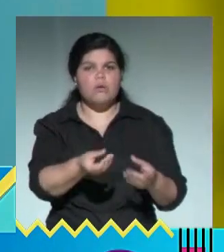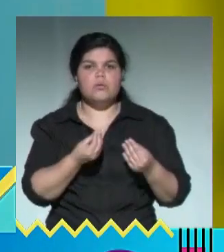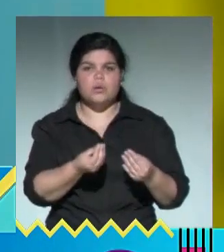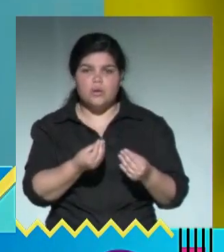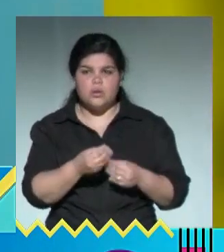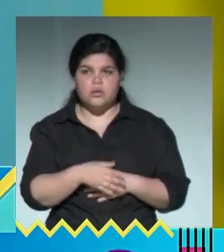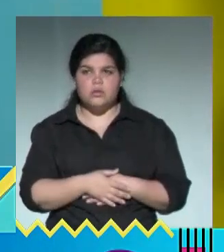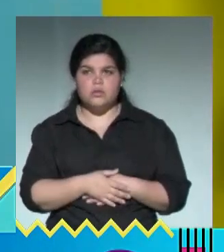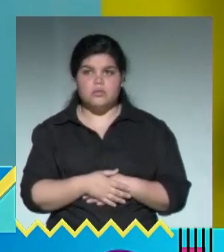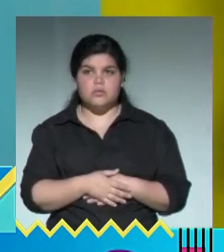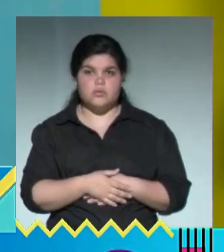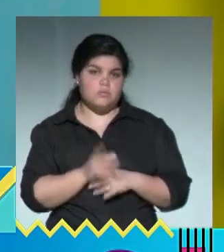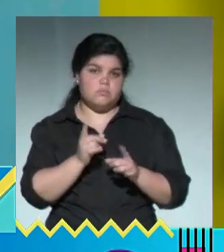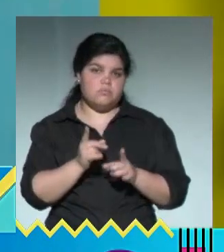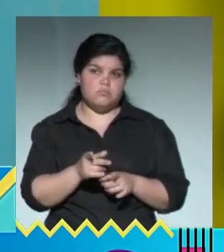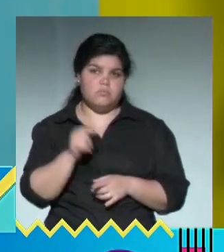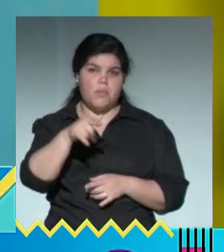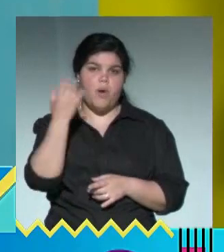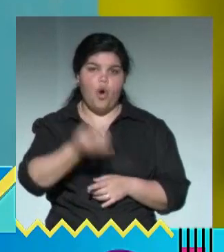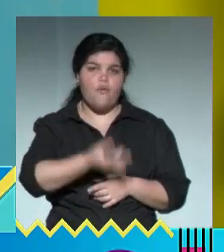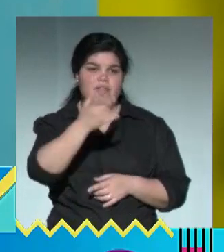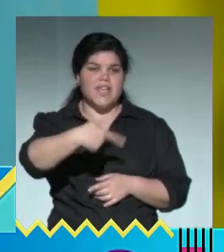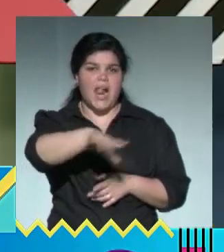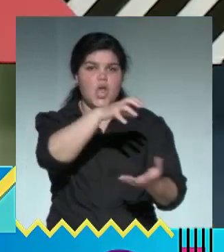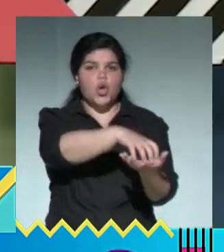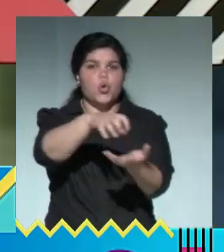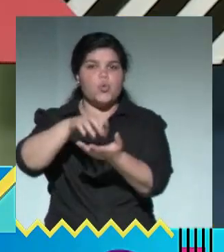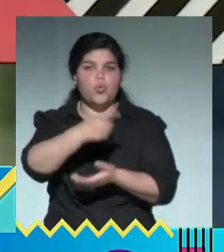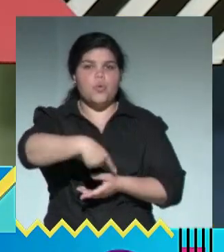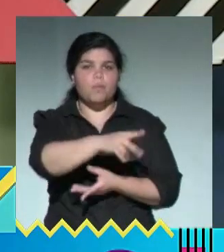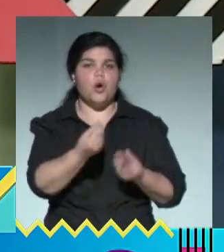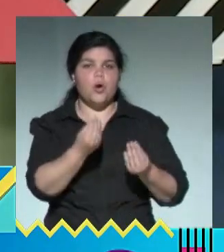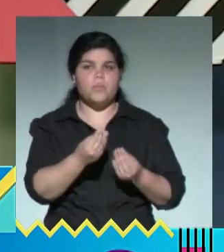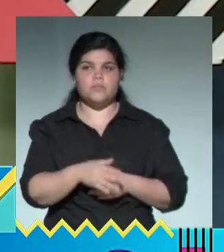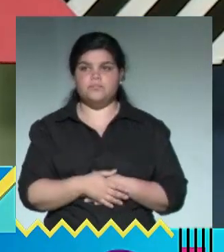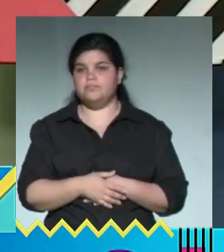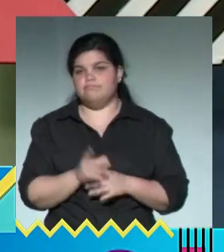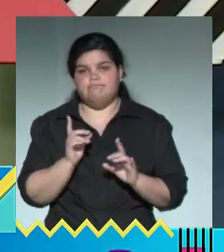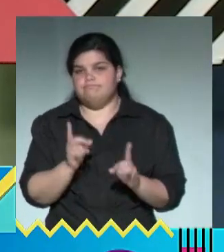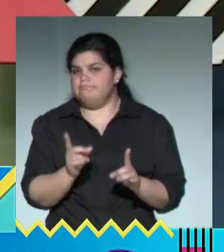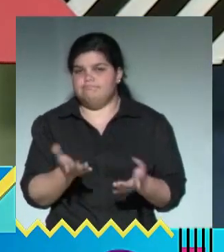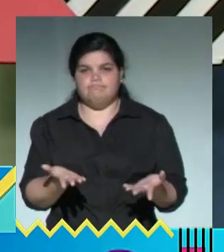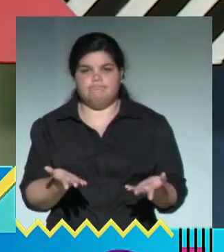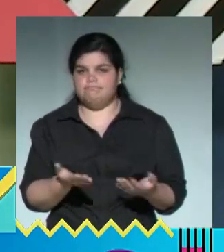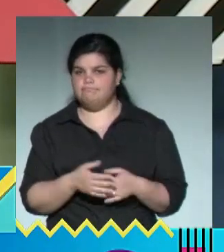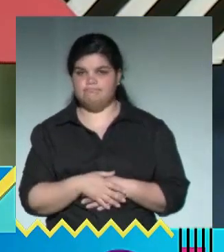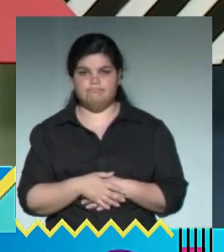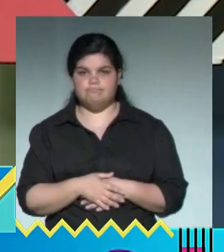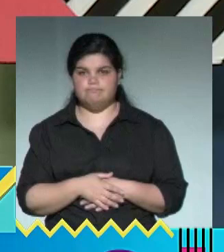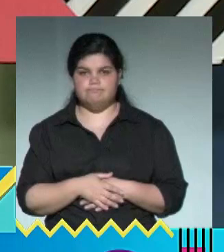también desde las mismas dotaciones oficiales, si se quiere decir. Sí. Bueno, pero es que también es voluntario, es lo mismo que el